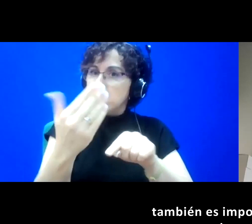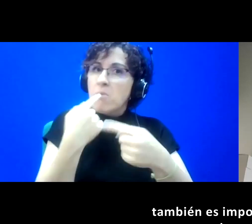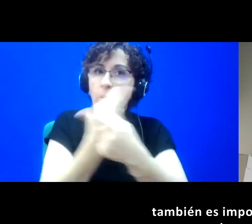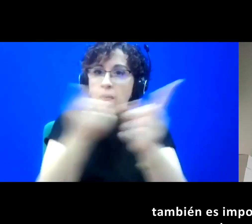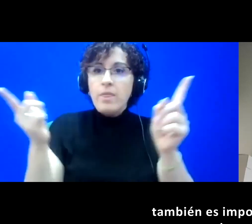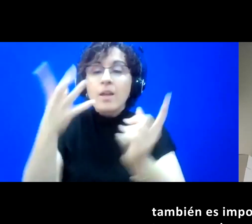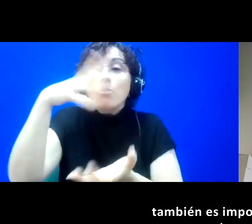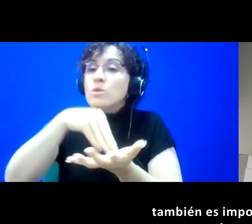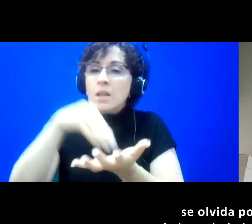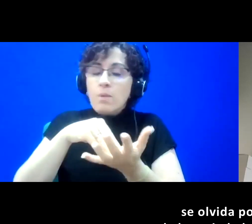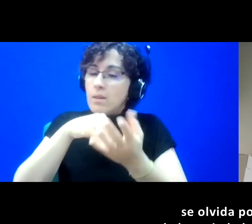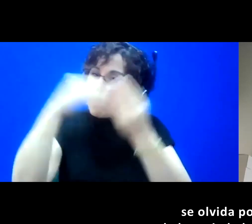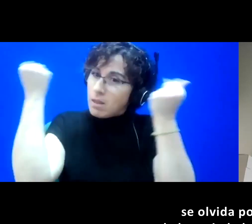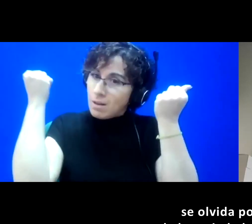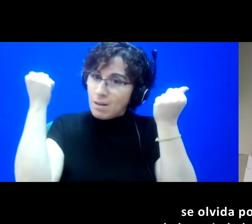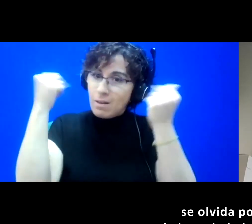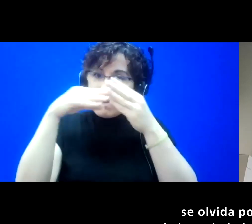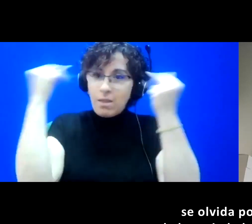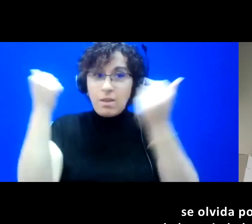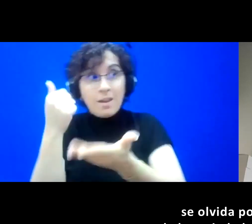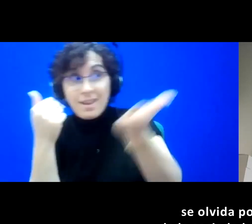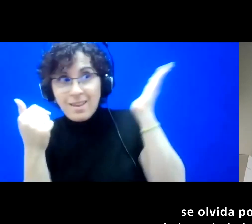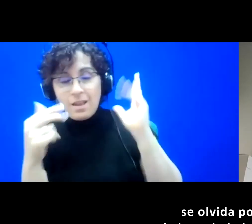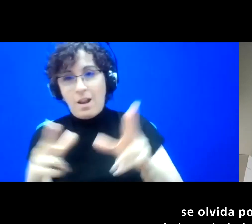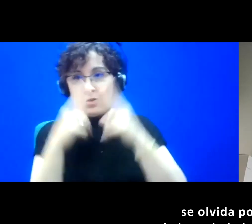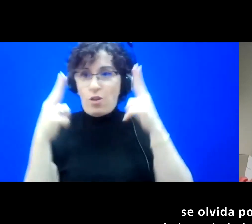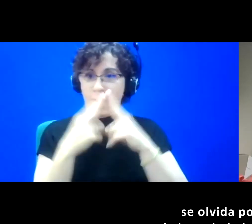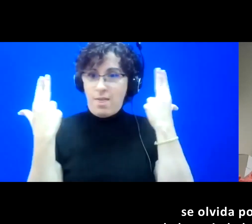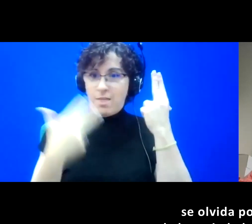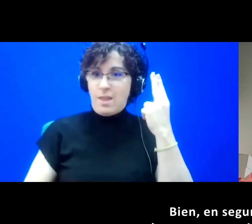se olvida por parte de la sociedad en general.